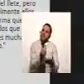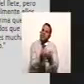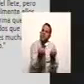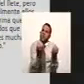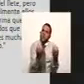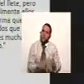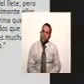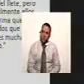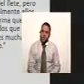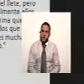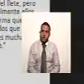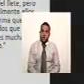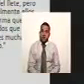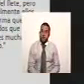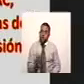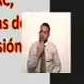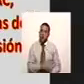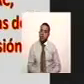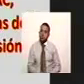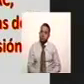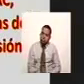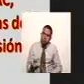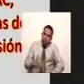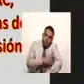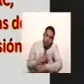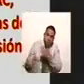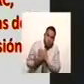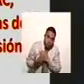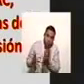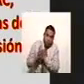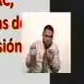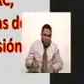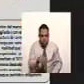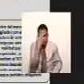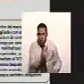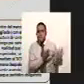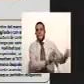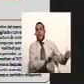que podemos terminar el día de hoy sabiendo cuánto le costó al país este paro?